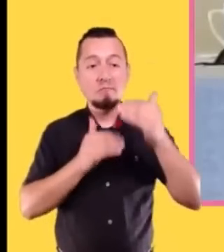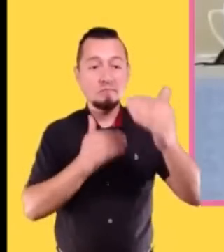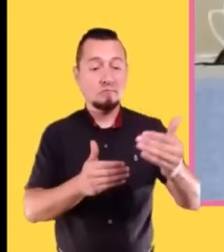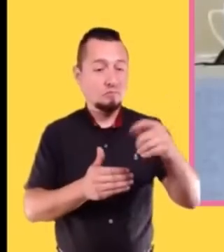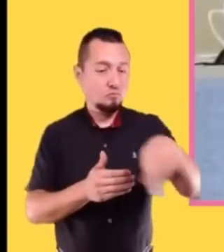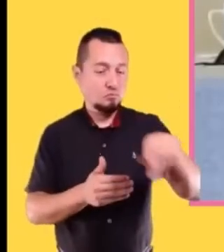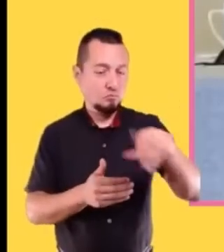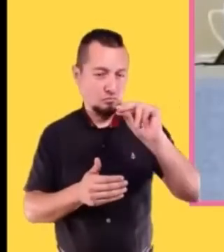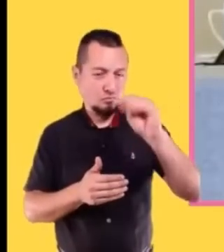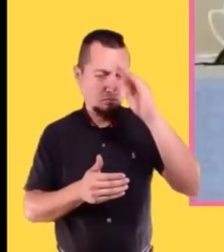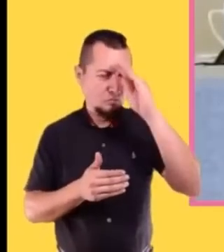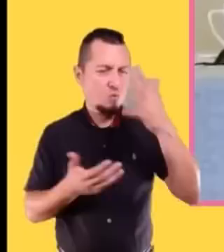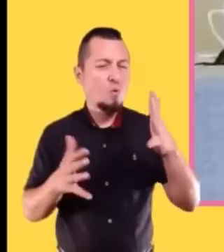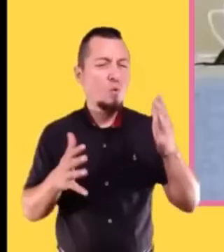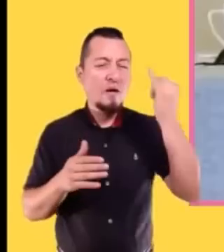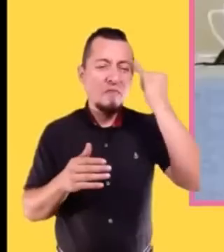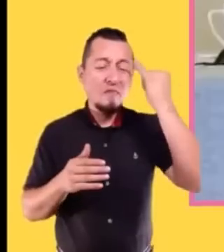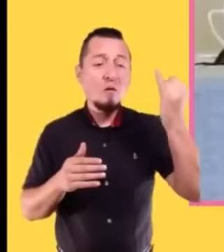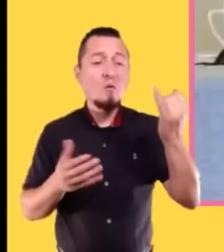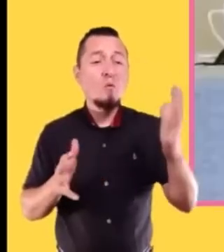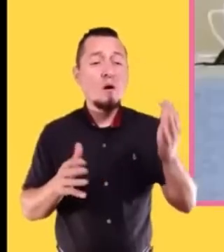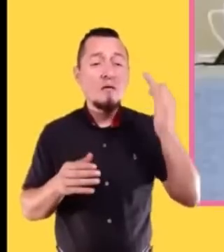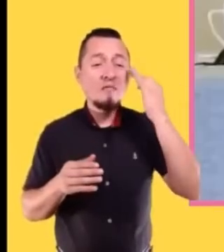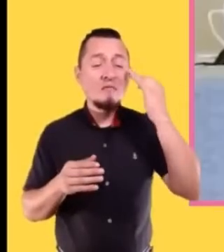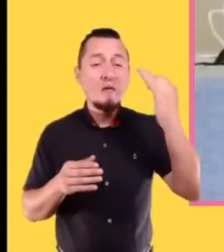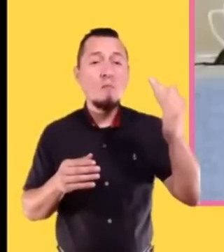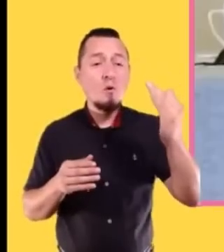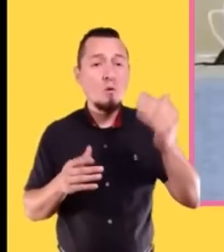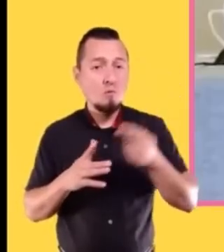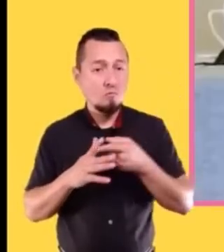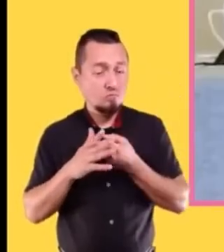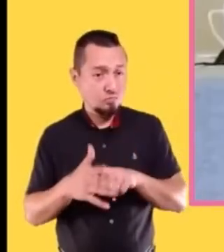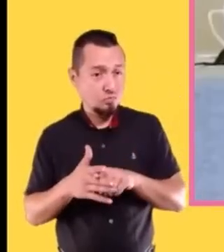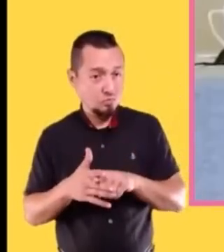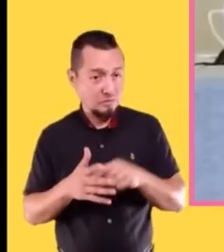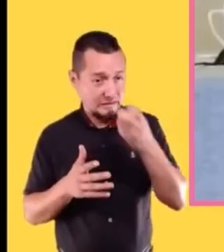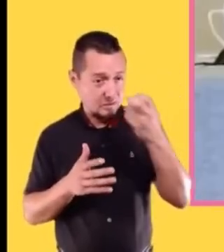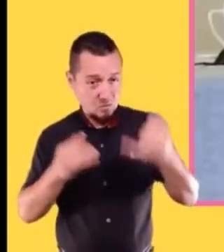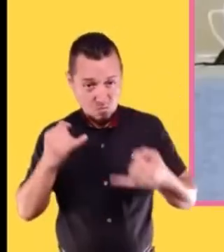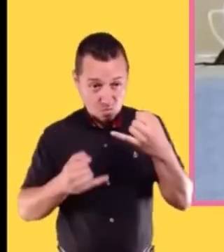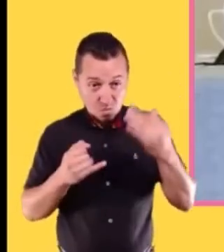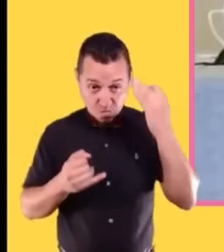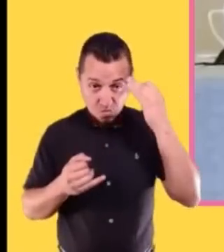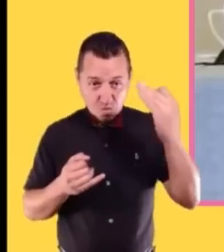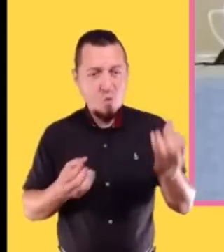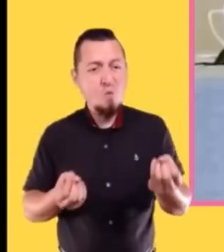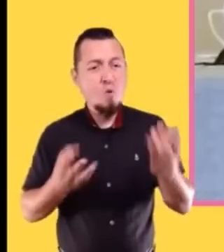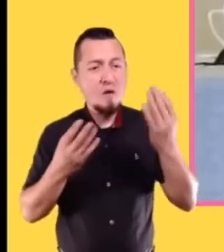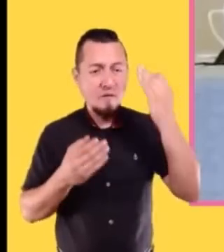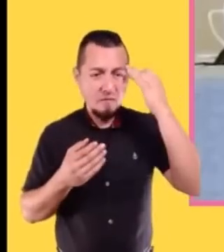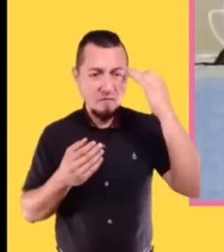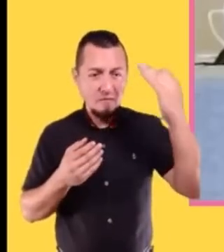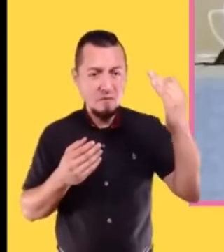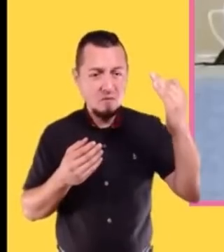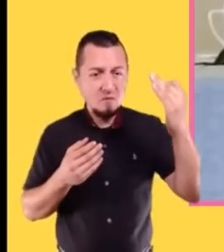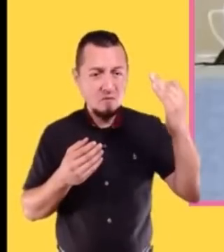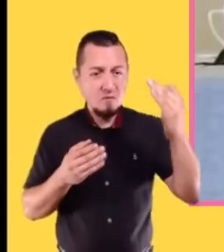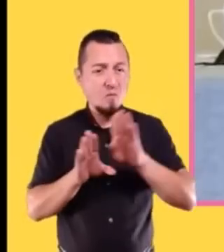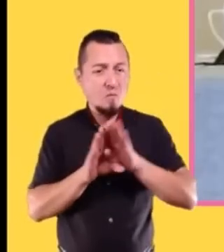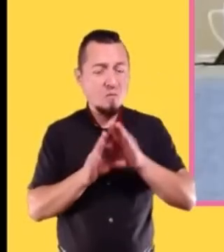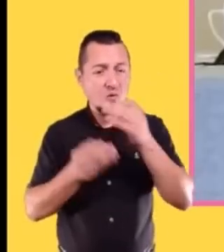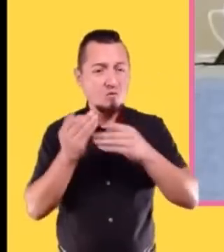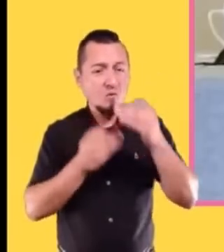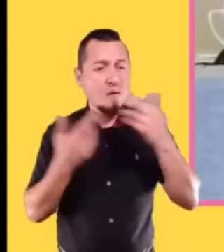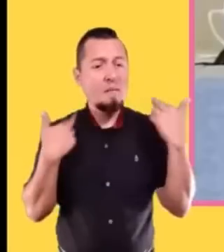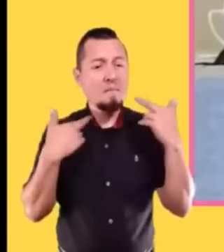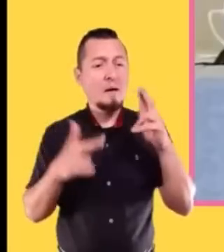como para tener una idea si podríamos iniciar el ciclo escolar, o sea, con este juicio todavía y pues poder medir qué tendríamos que hacer las maestras y los maestros.